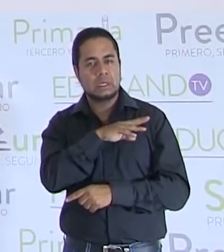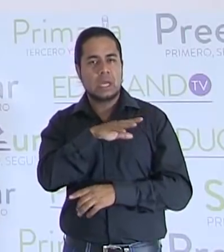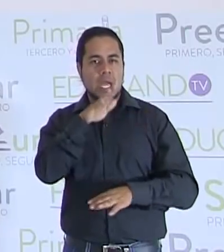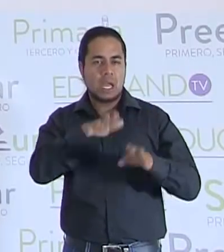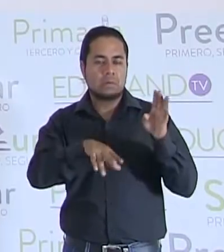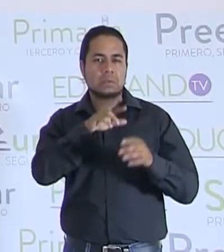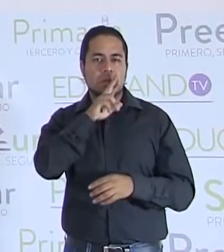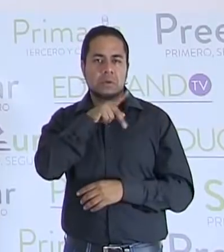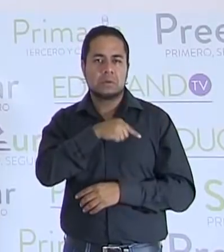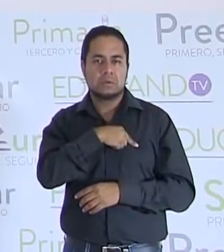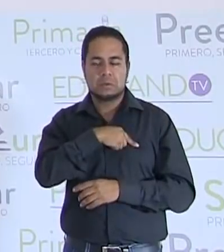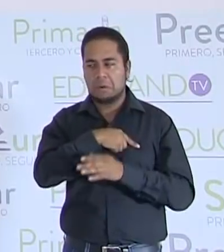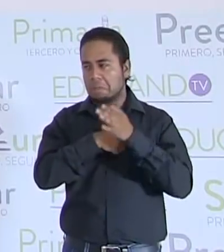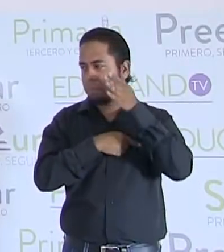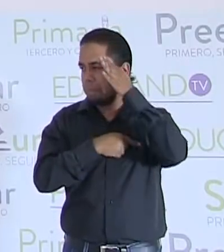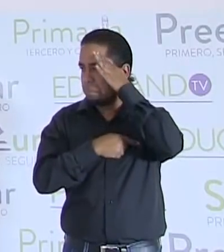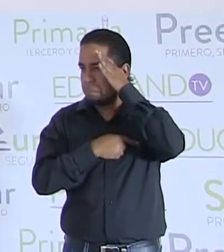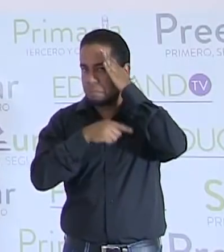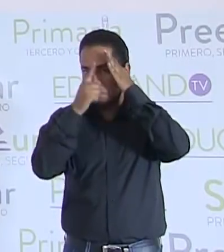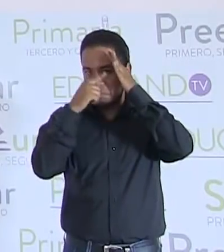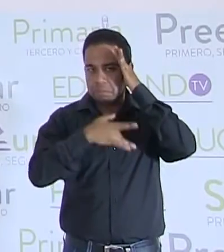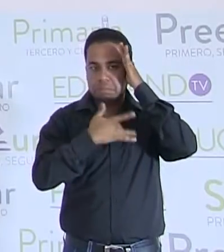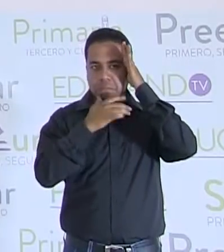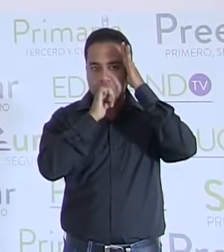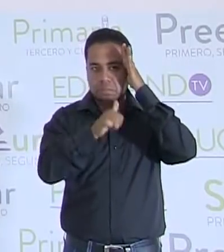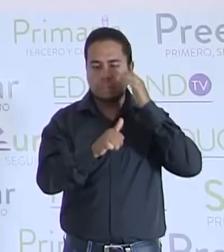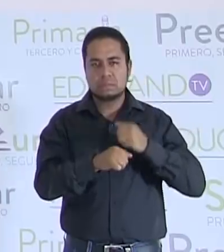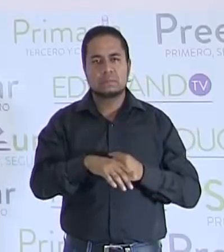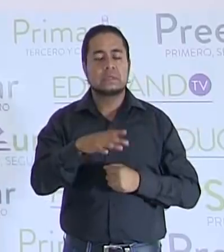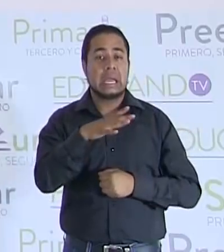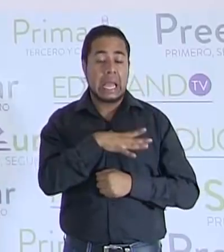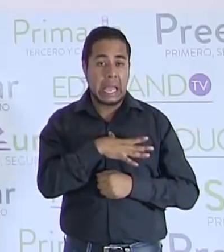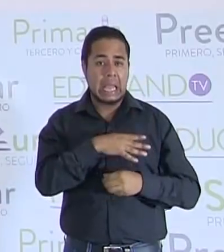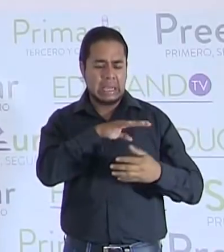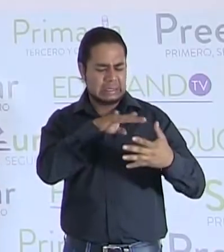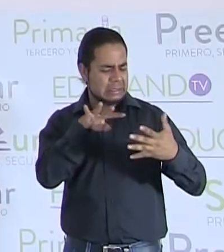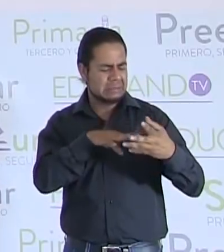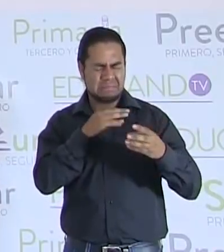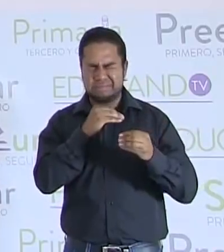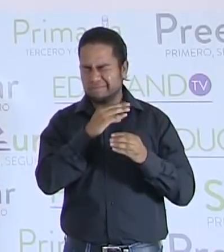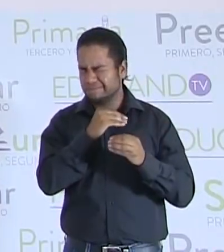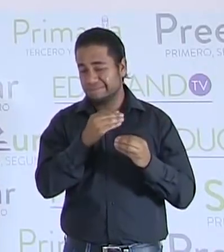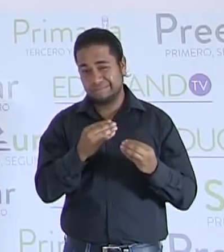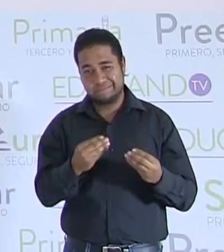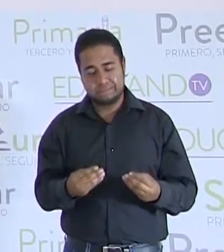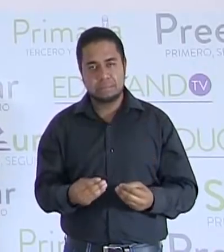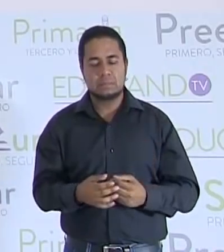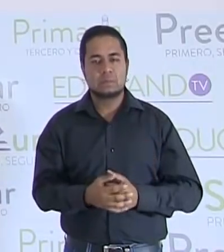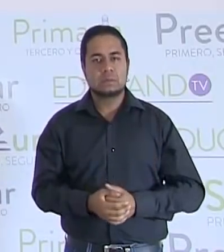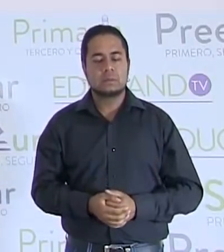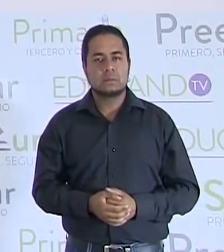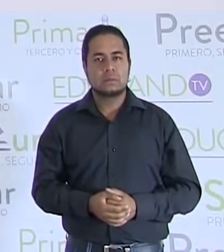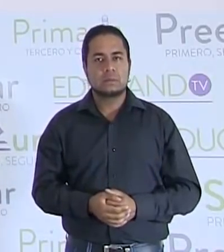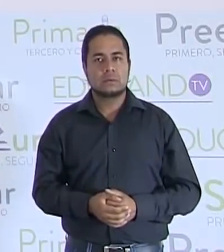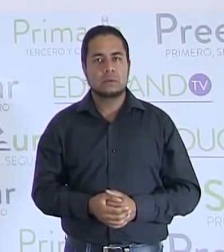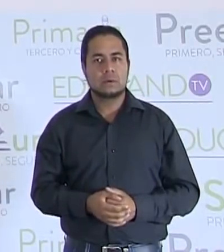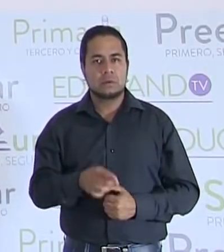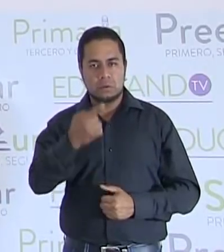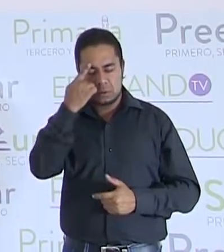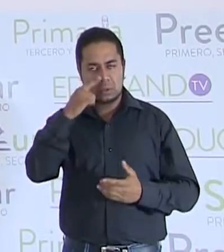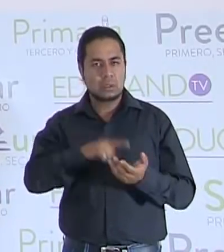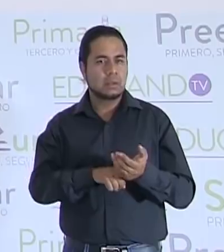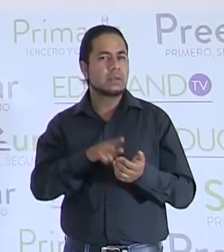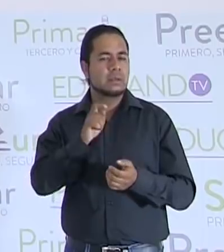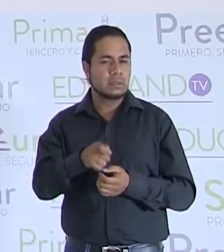veces es mejor no saber para no sentirnos mal. Y así hay muchos otros refranes. ¿Y qué creen,